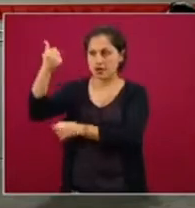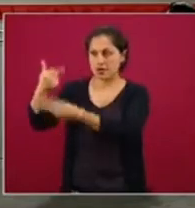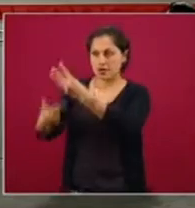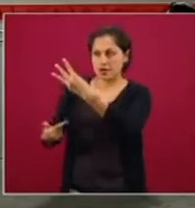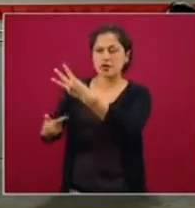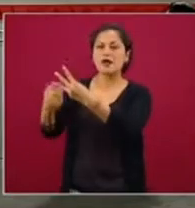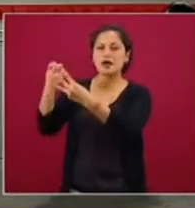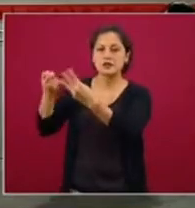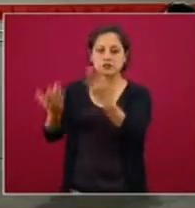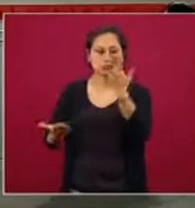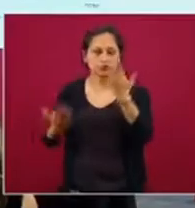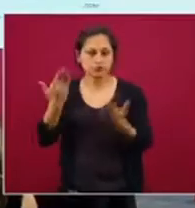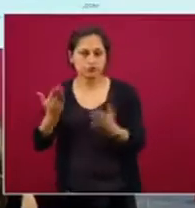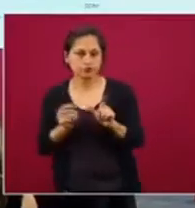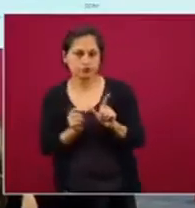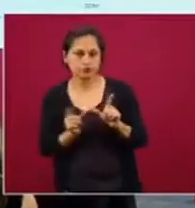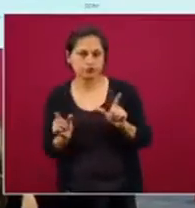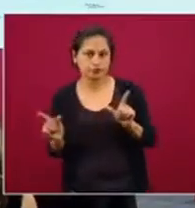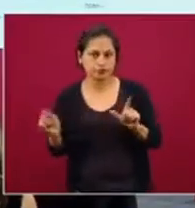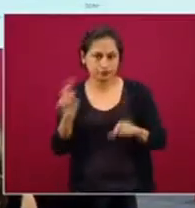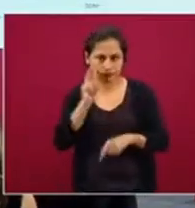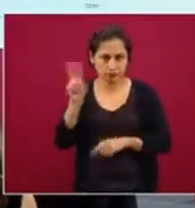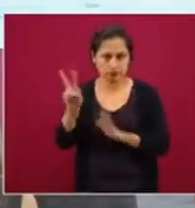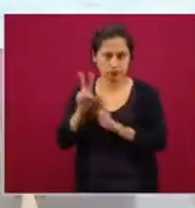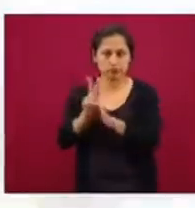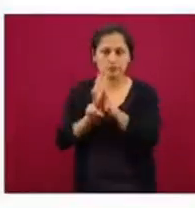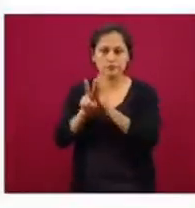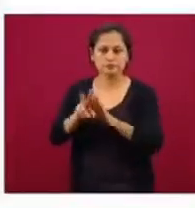los vamos a comparar. Pasemos el primero.